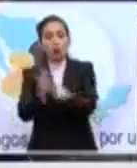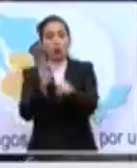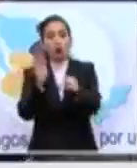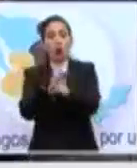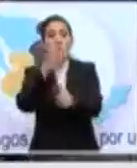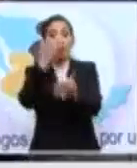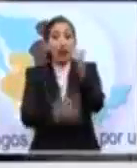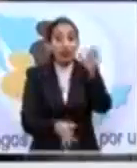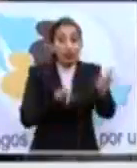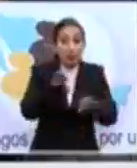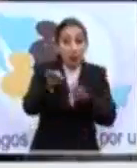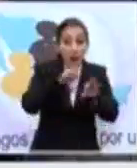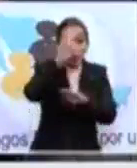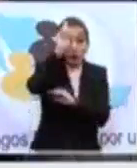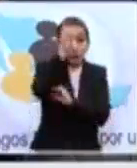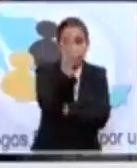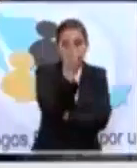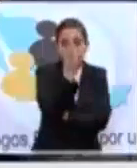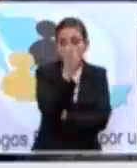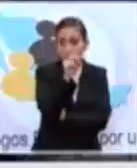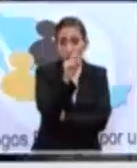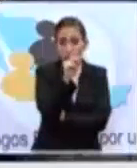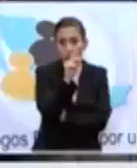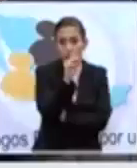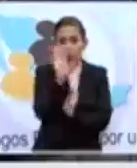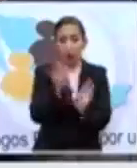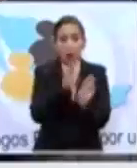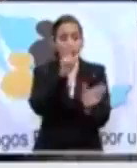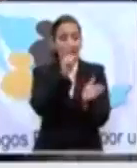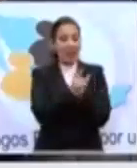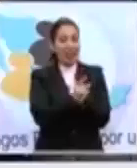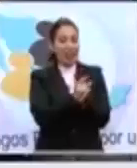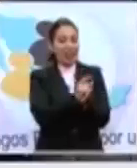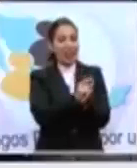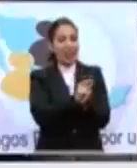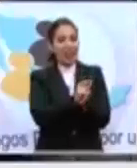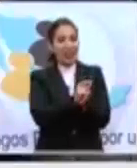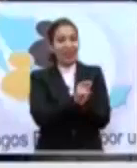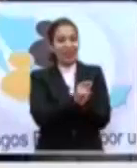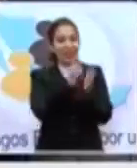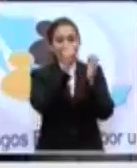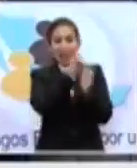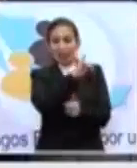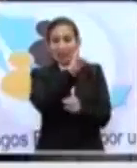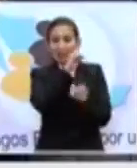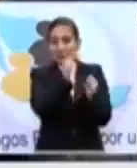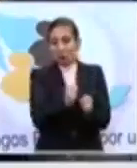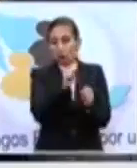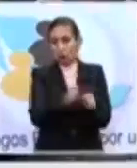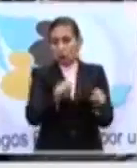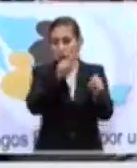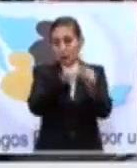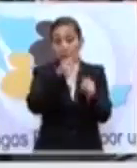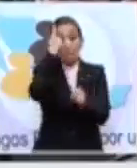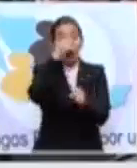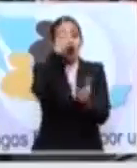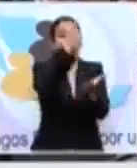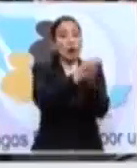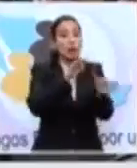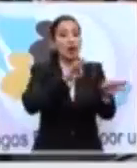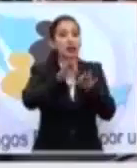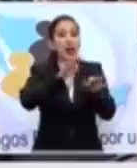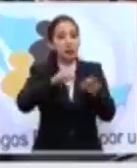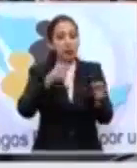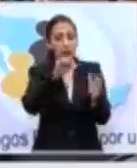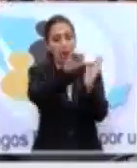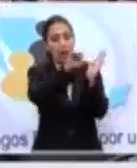no universal parchado a la Ley del Seguro Social, solo para los trabajadores del